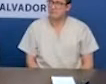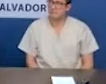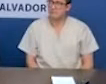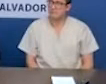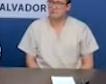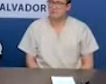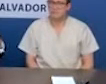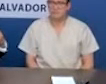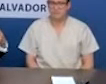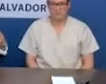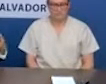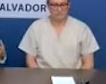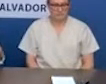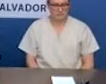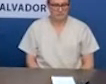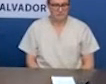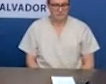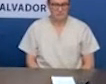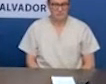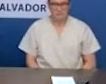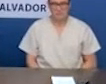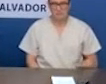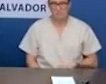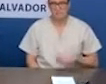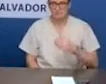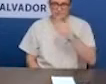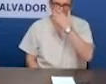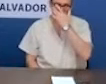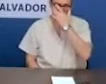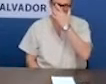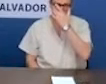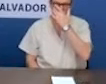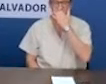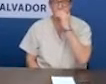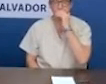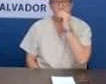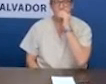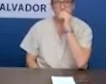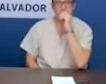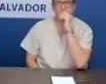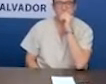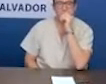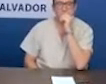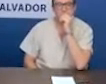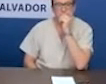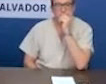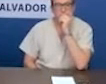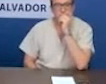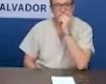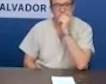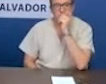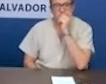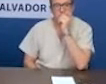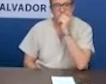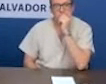ánimo normal o estado de ánimo deprimido. Hay una alteración del estado de ánimo, que creo que es la base de la patología en